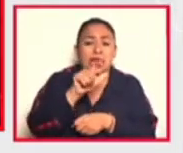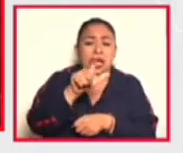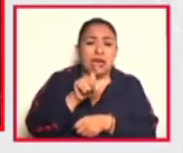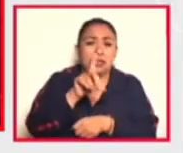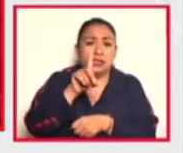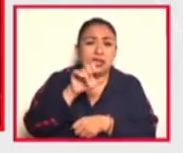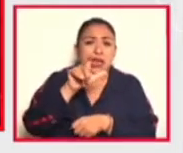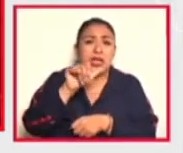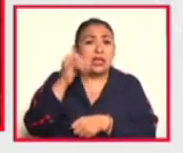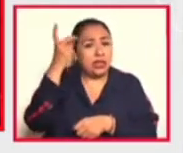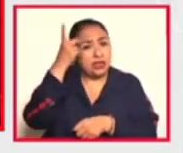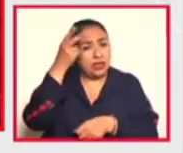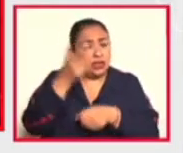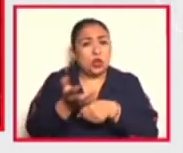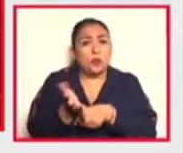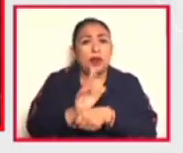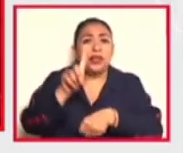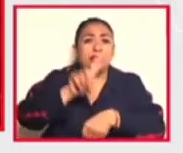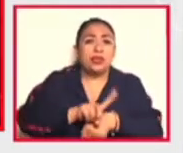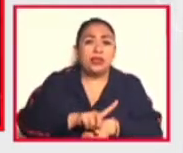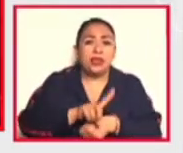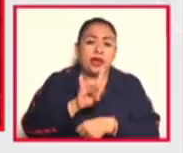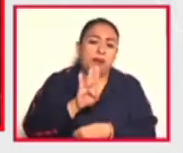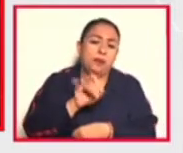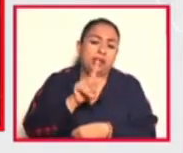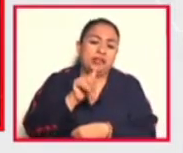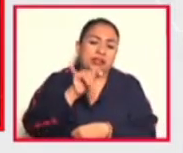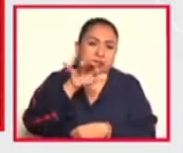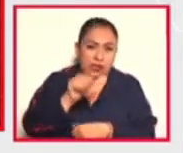de la película El Día de la Bestia.